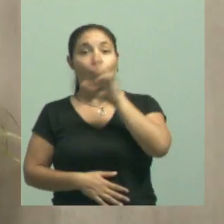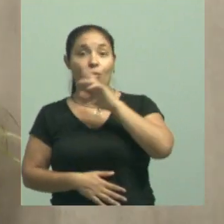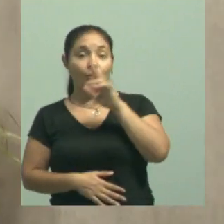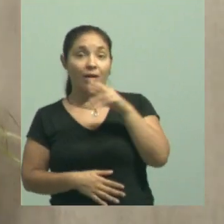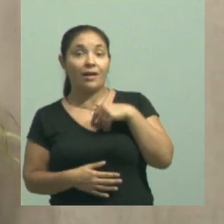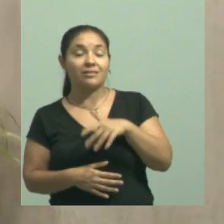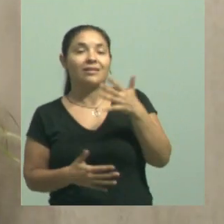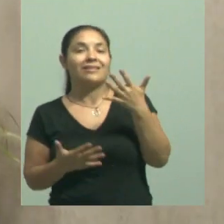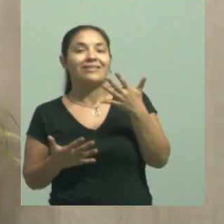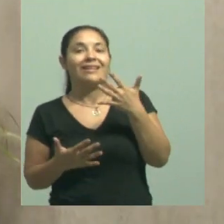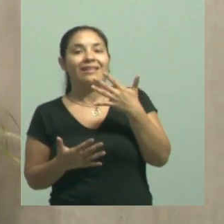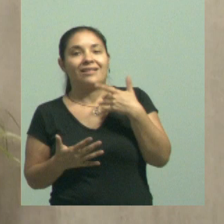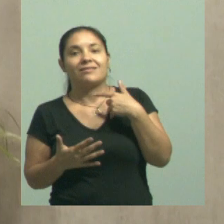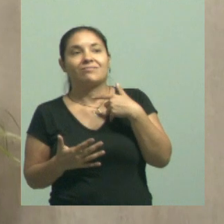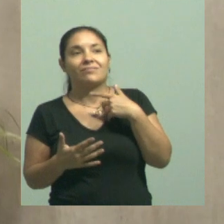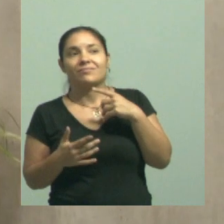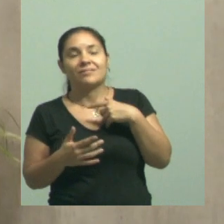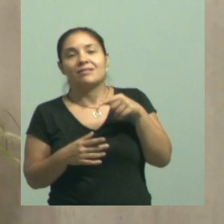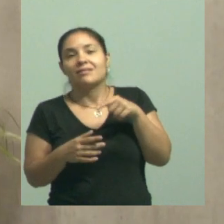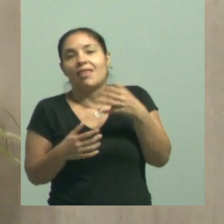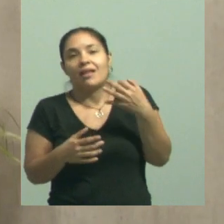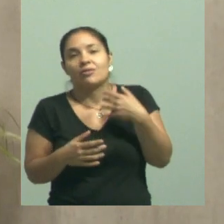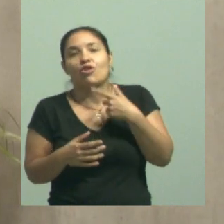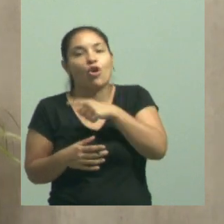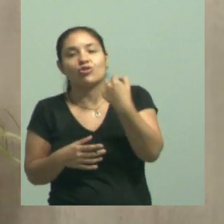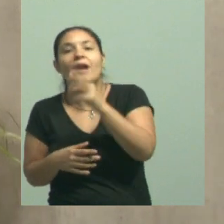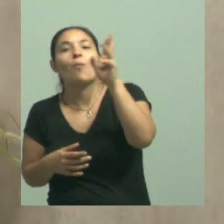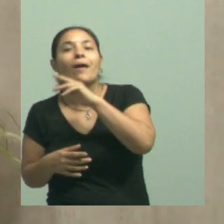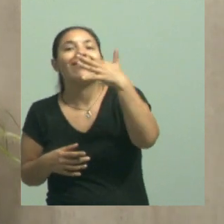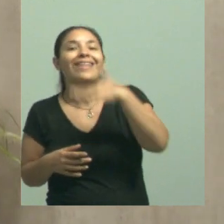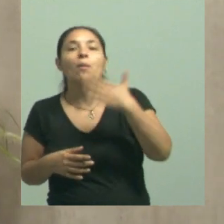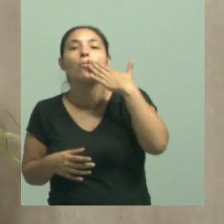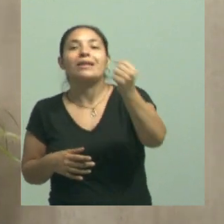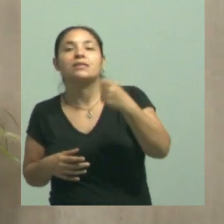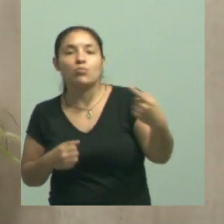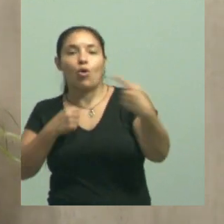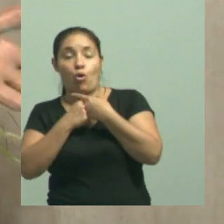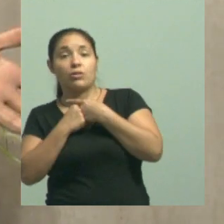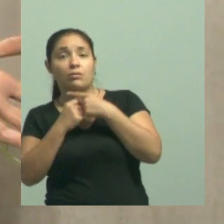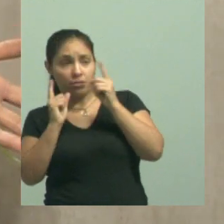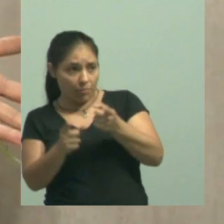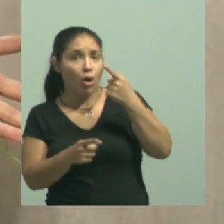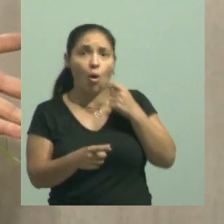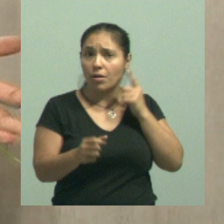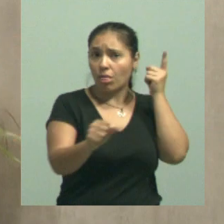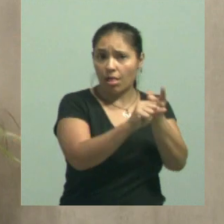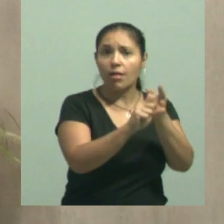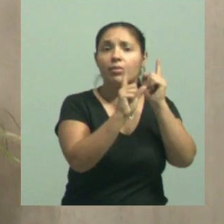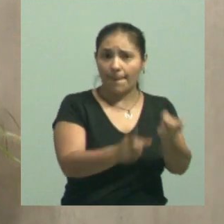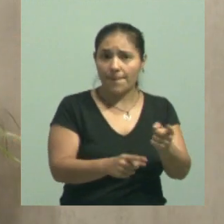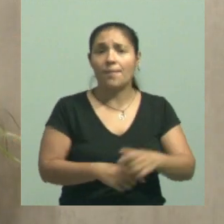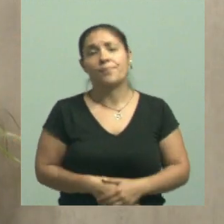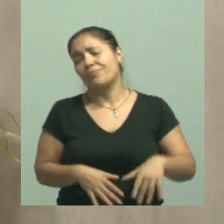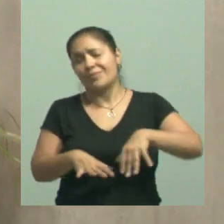tienen que entender que también los atañe a ellas y como sociedad tenemos que entender que nos atraviesa transversalmente Claro. en toda